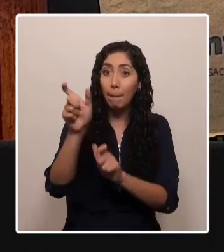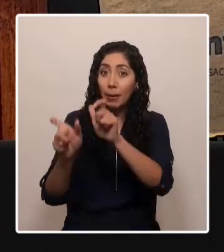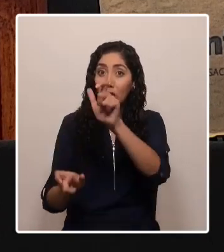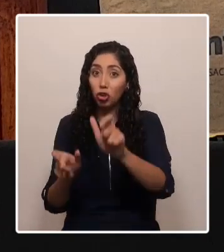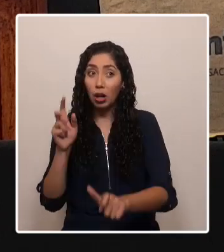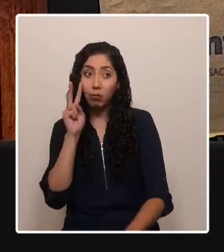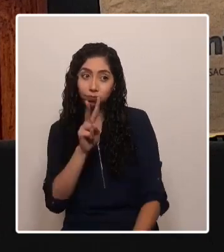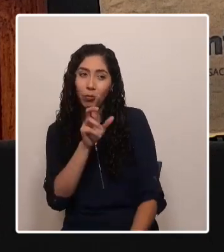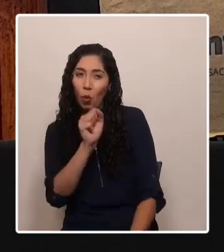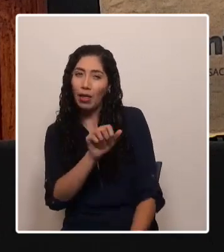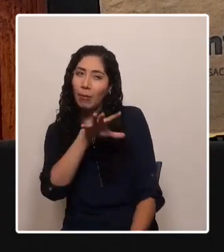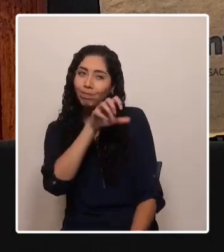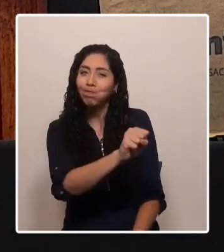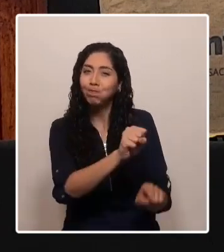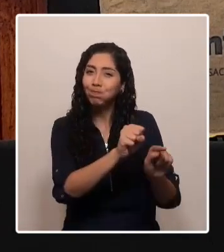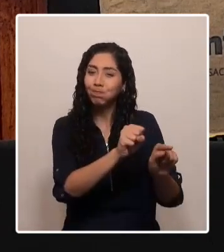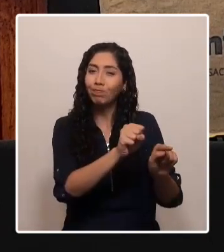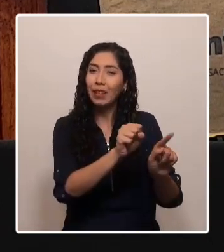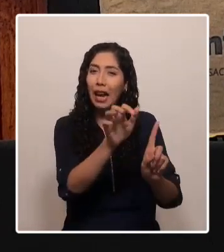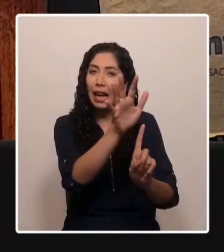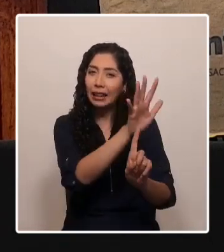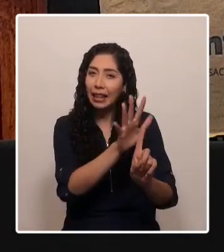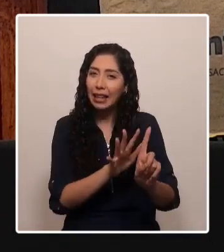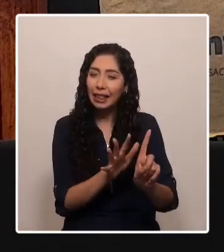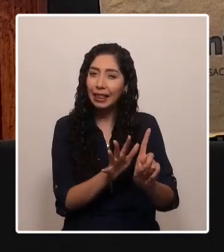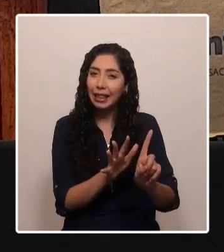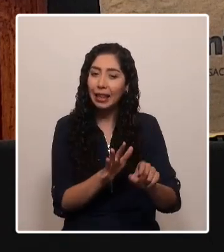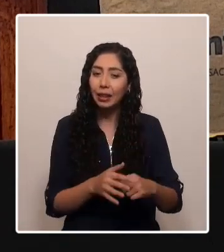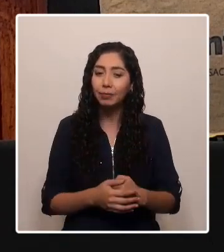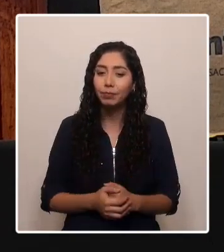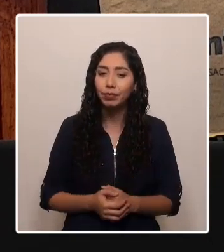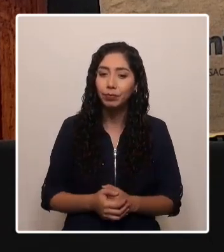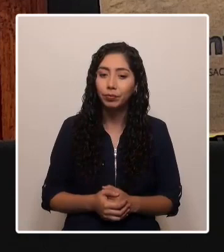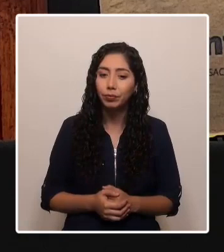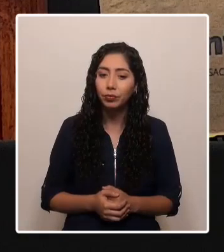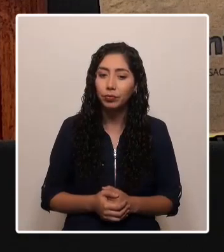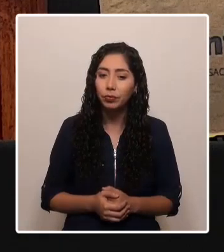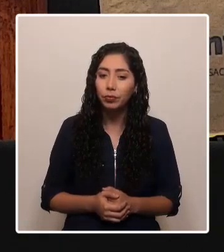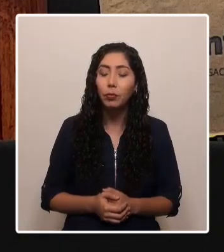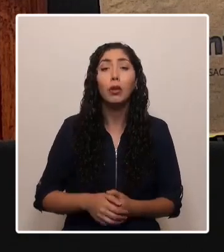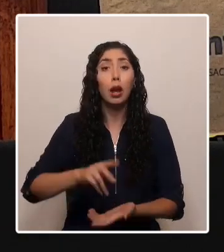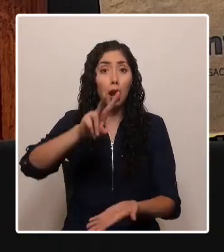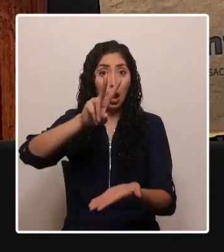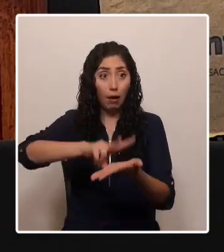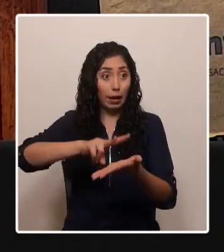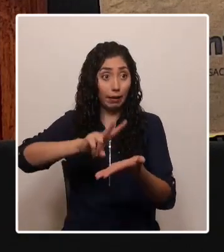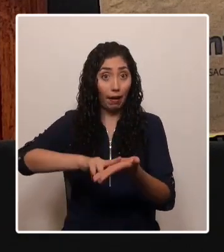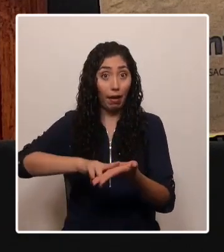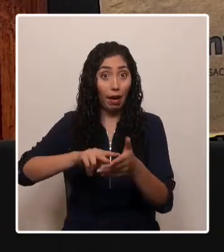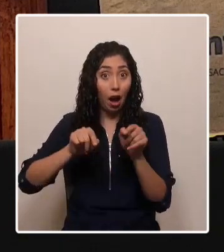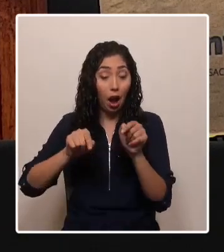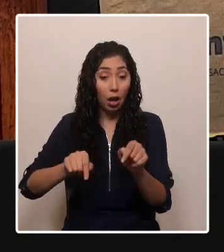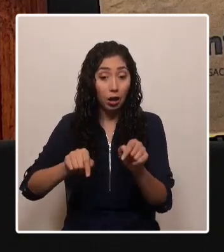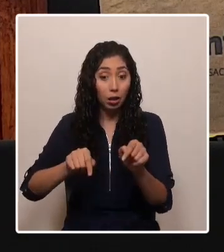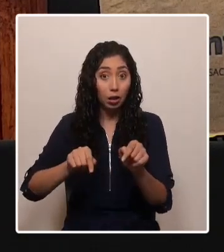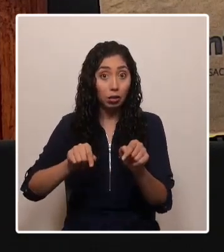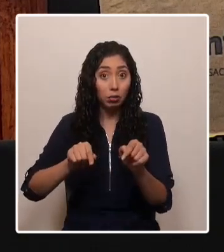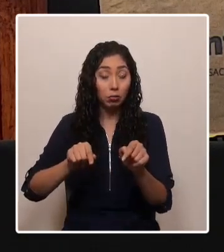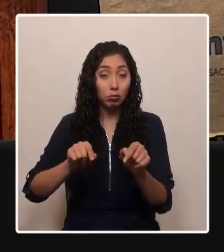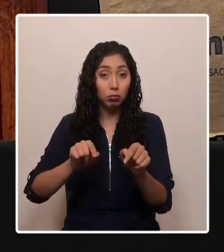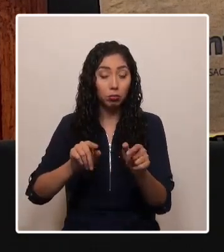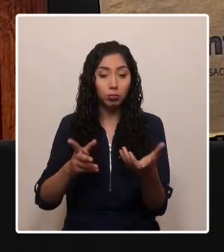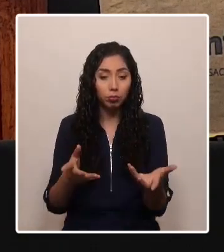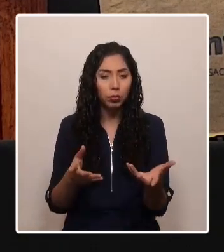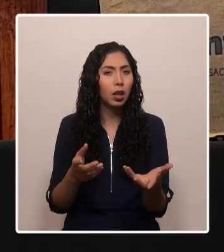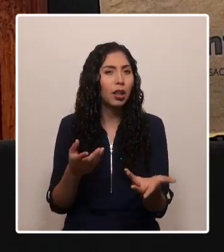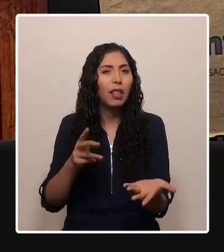estas características, pues están contenidas en la Suma Teológica de Santo Tomás. La verdad, en este sentido, no es el opuesto, por el contrario,